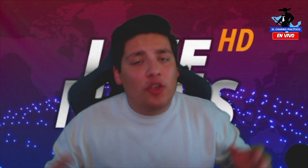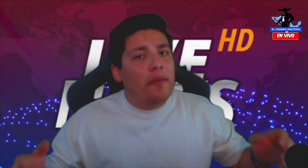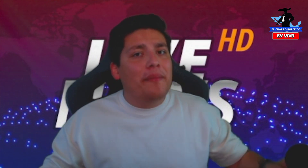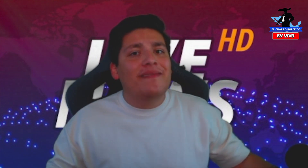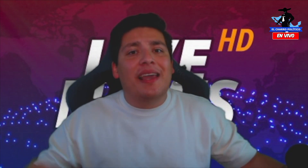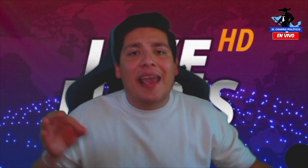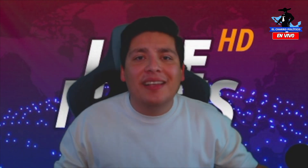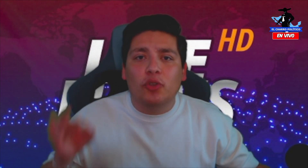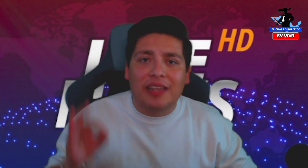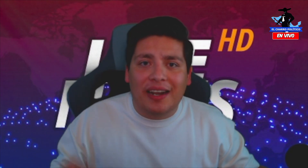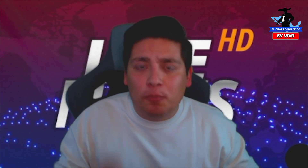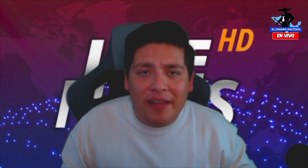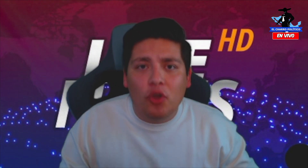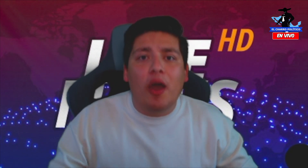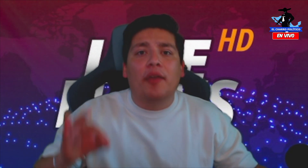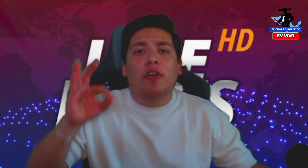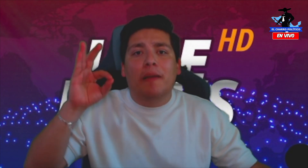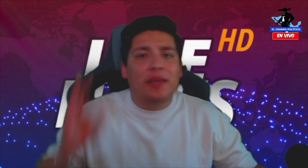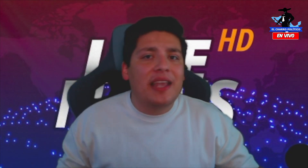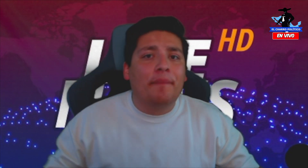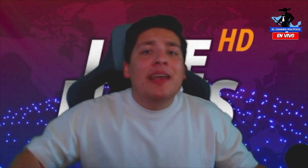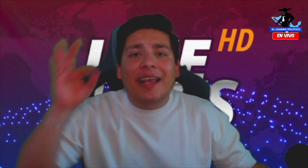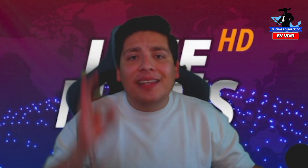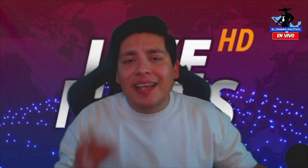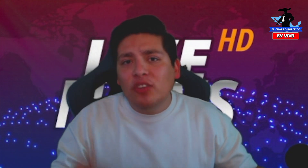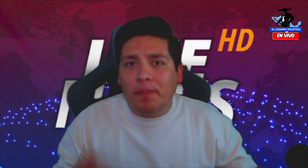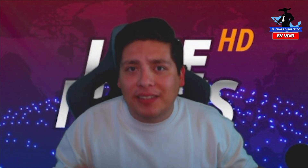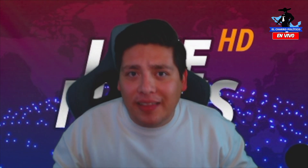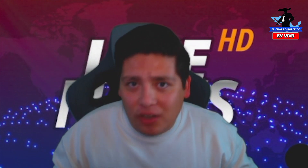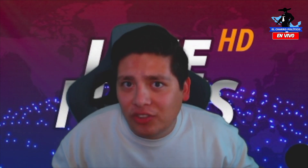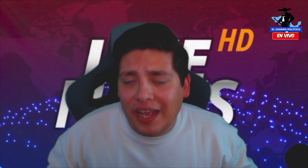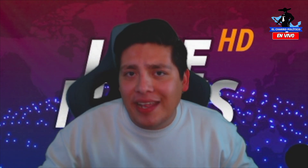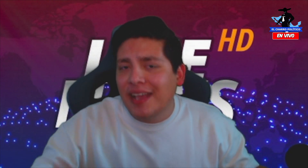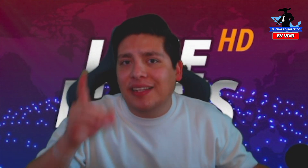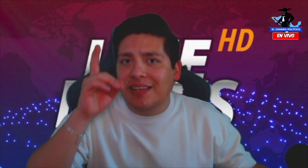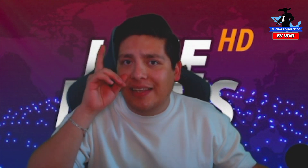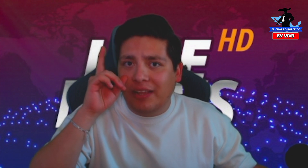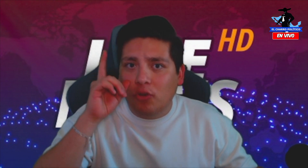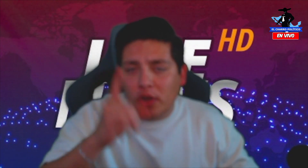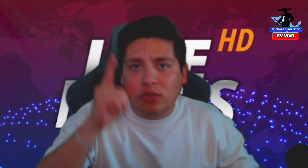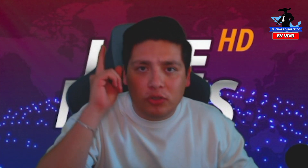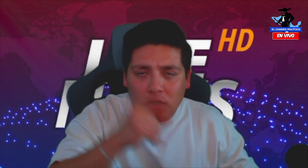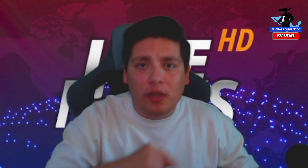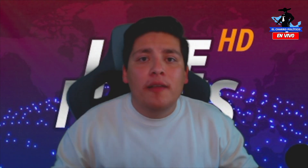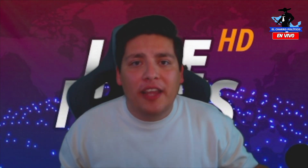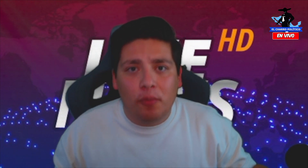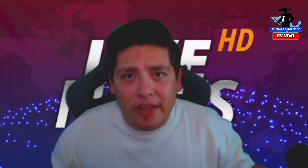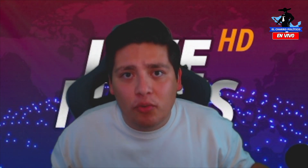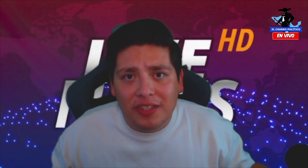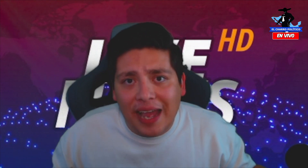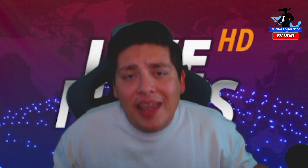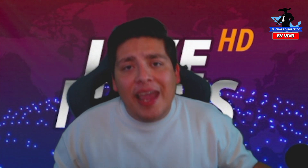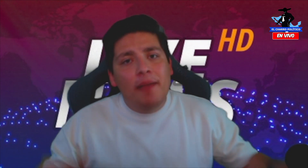cementerio. Y obviamente esto está raspando a Norma Piña, que se quiso pasar de rosca. Y es que desde que tomó el control